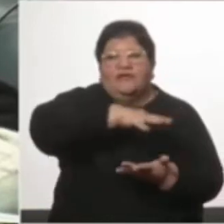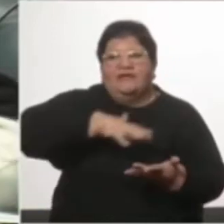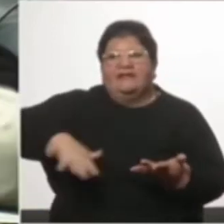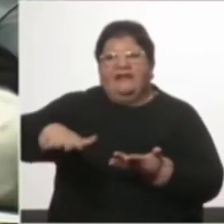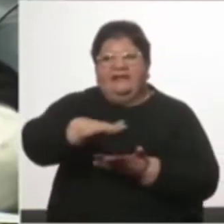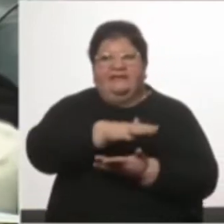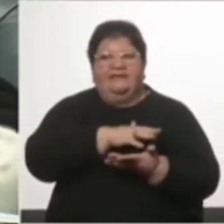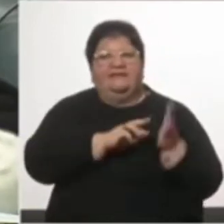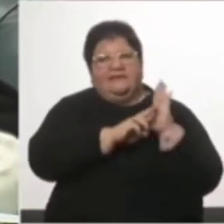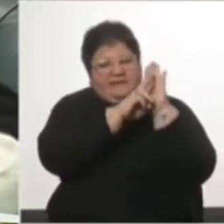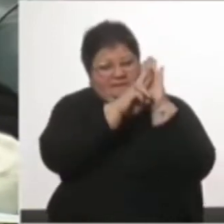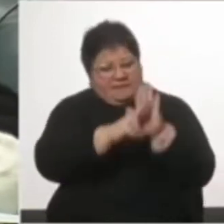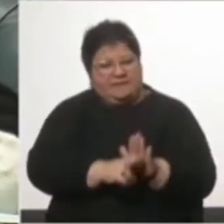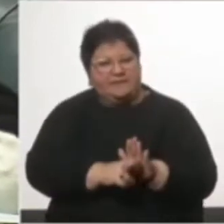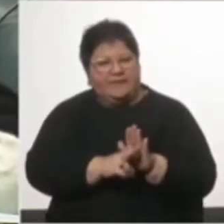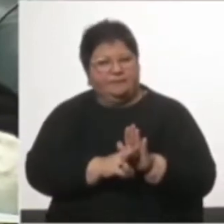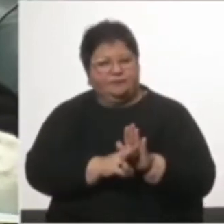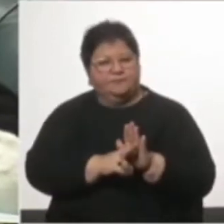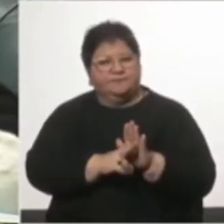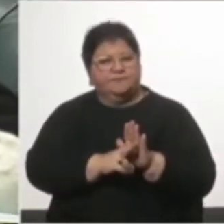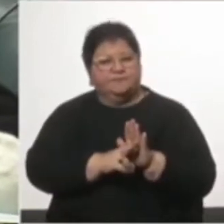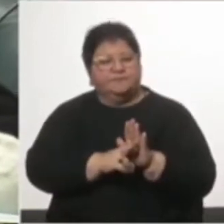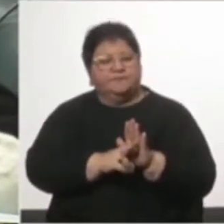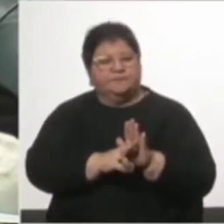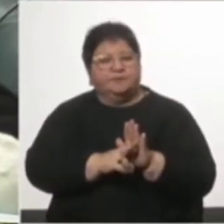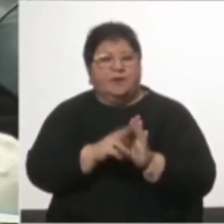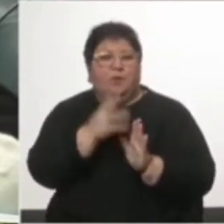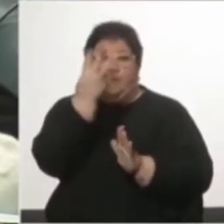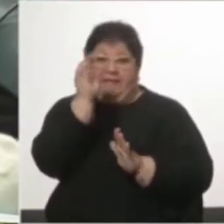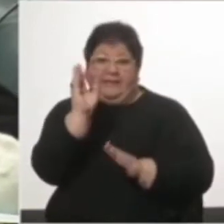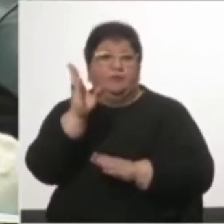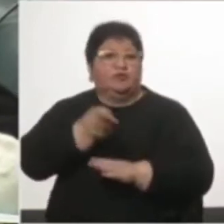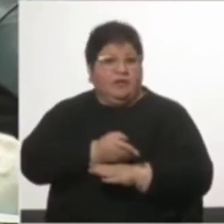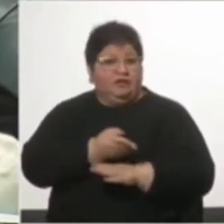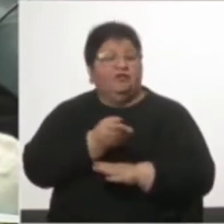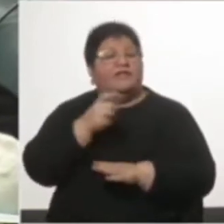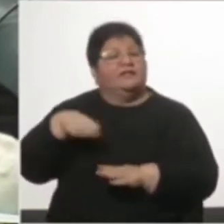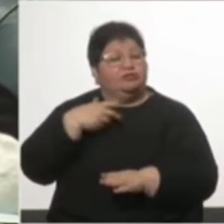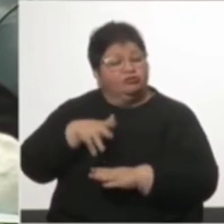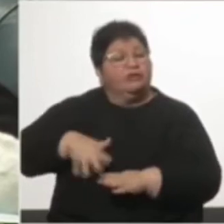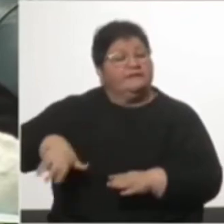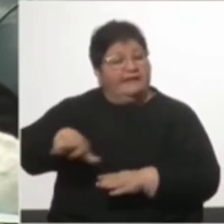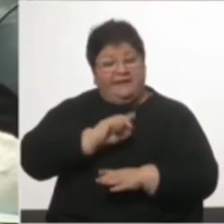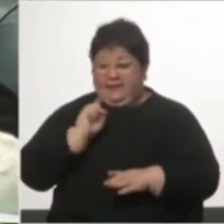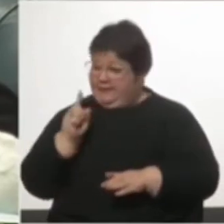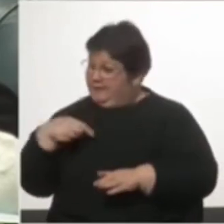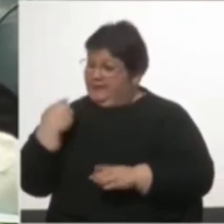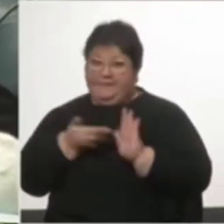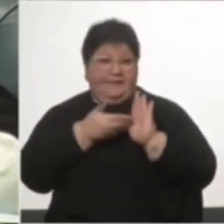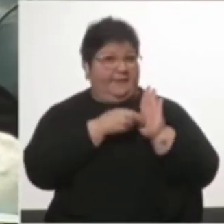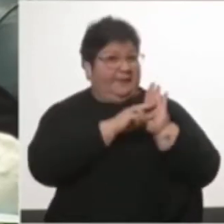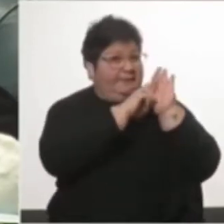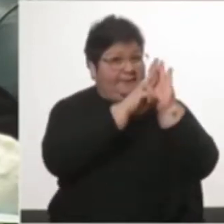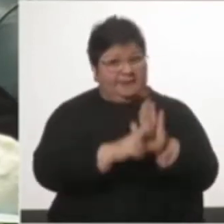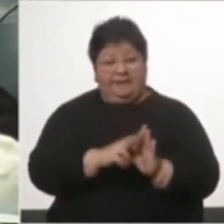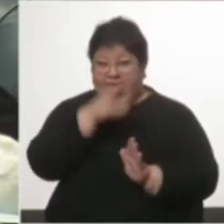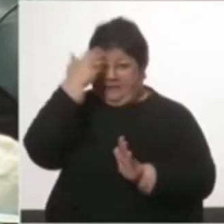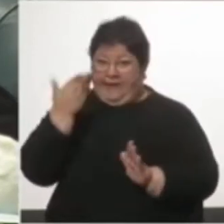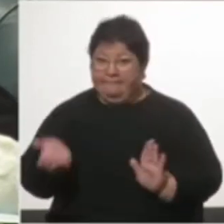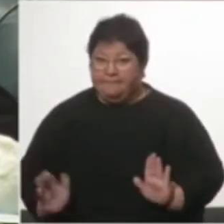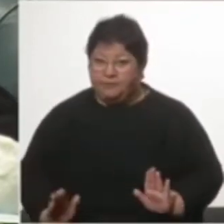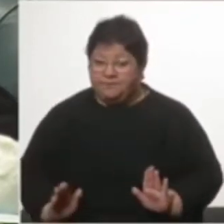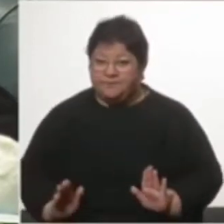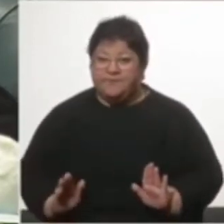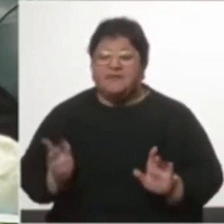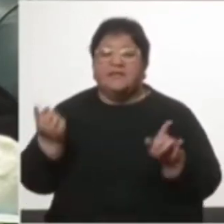representamos, vuelvo a repetir, ni más ni menos que el 40% de la sociedad. Y entre otras acciones, en marzo